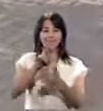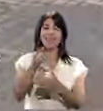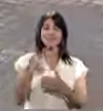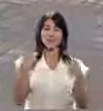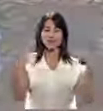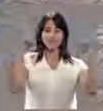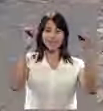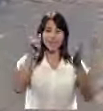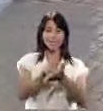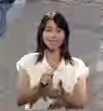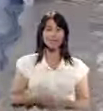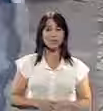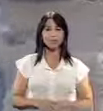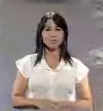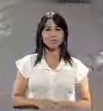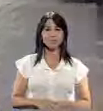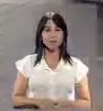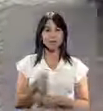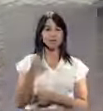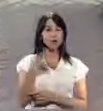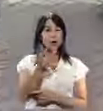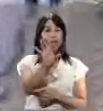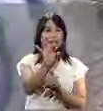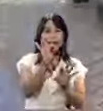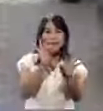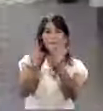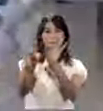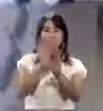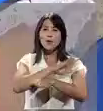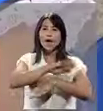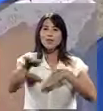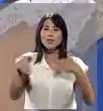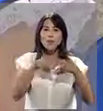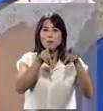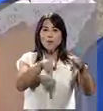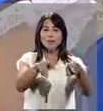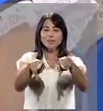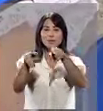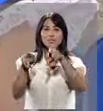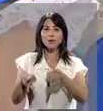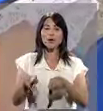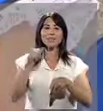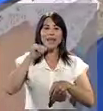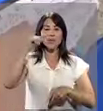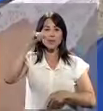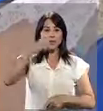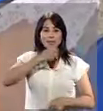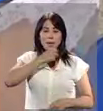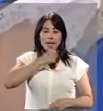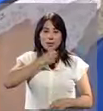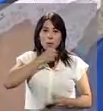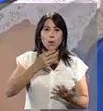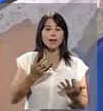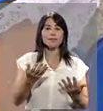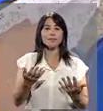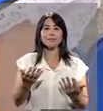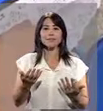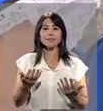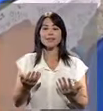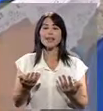esto. Invito a todas las personas adultas,